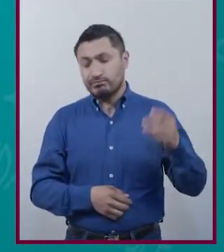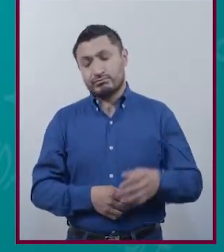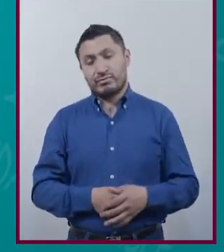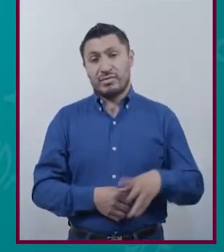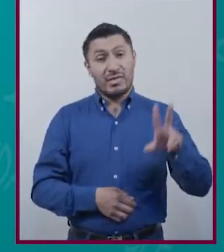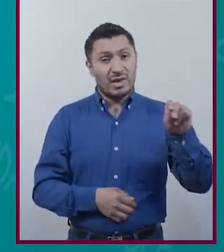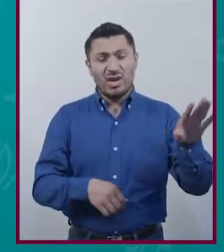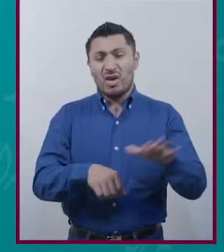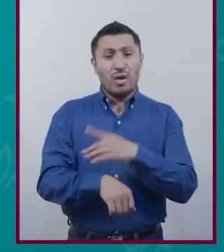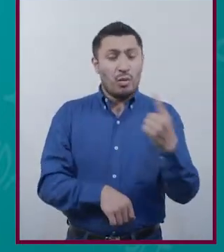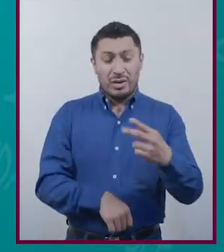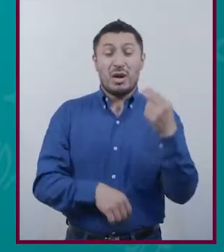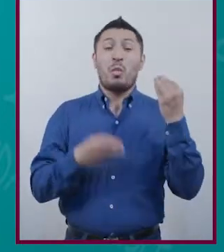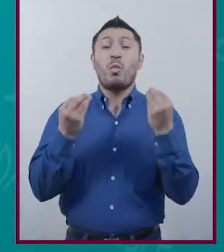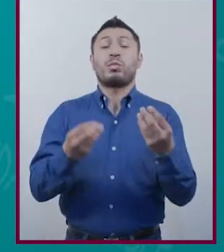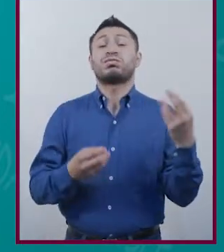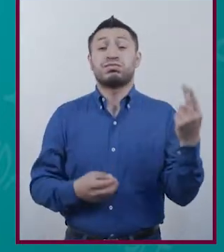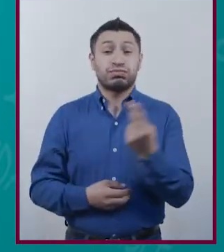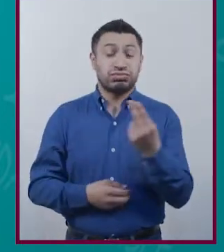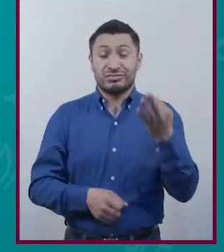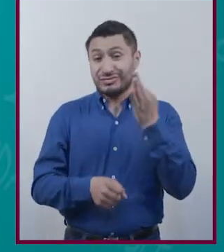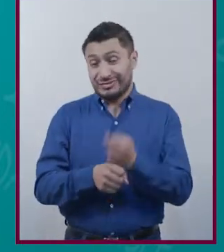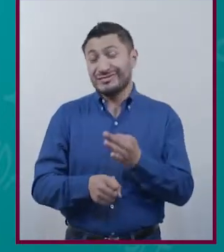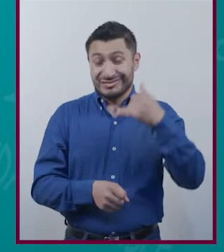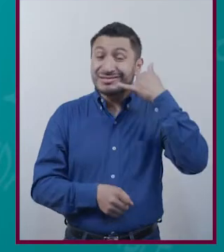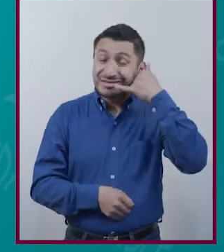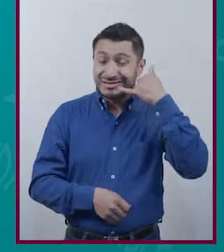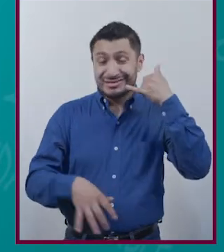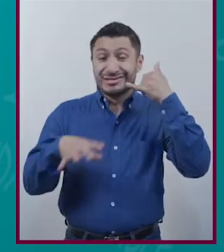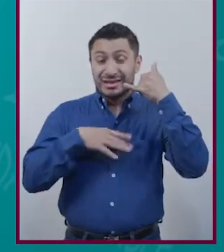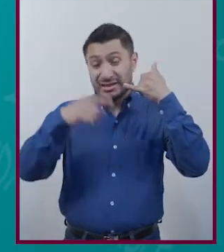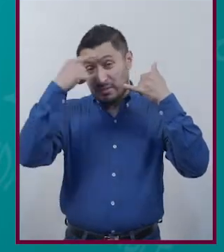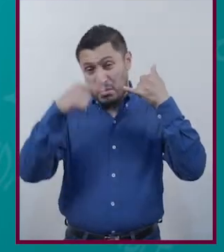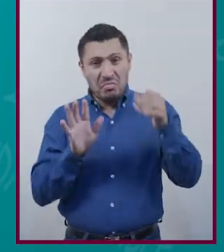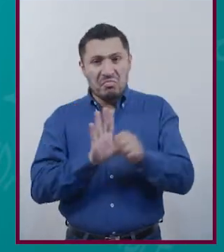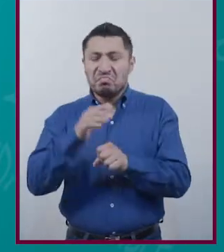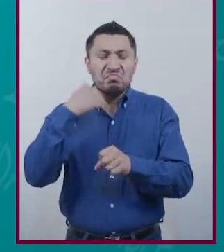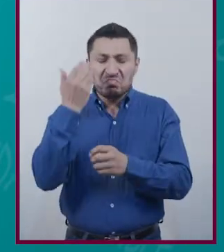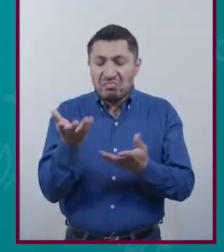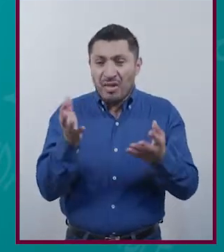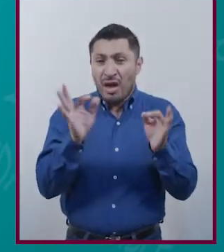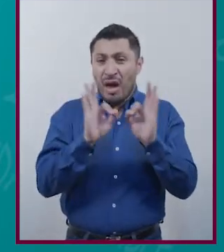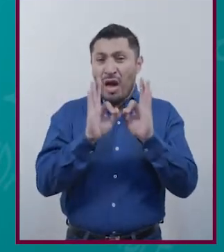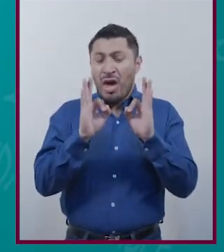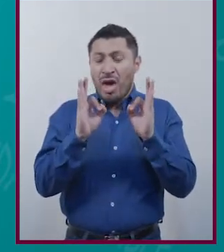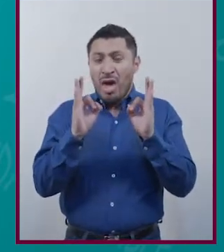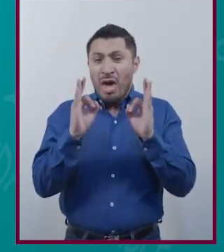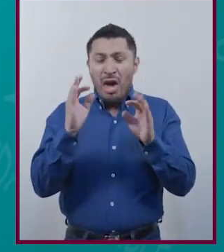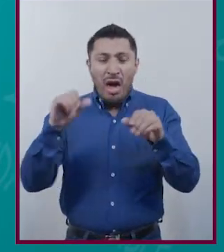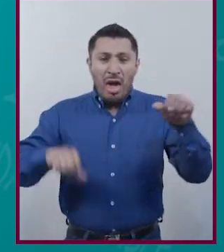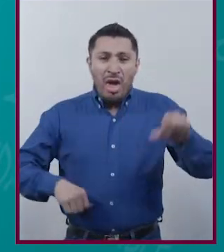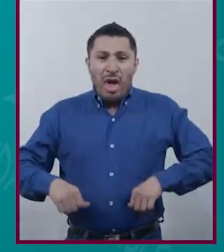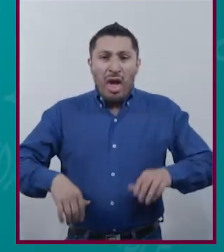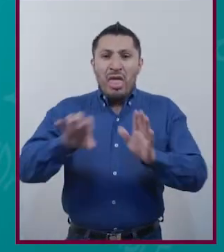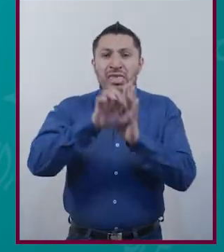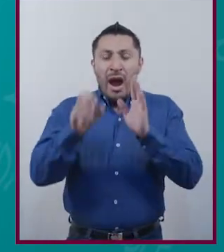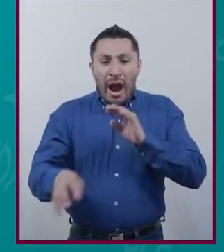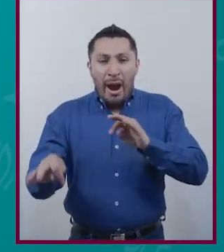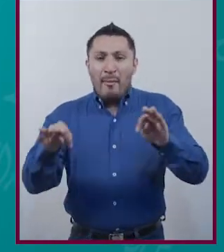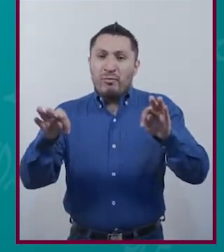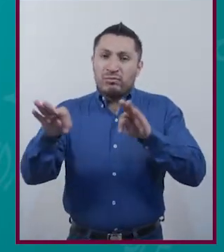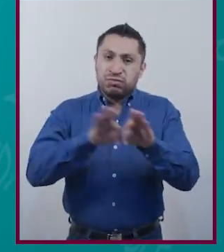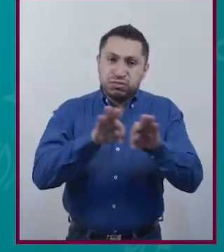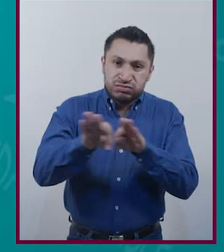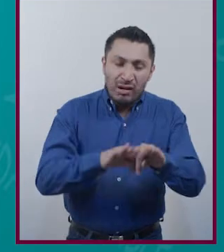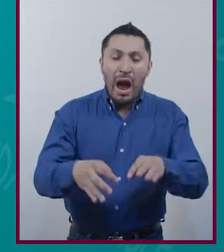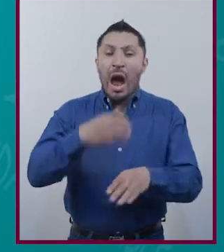No, porque es súper necesario ahorita tener un teléfono para cualquier tipo para el trabajo, para la escuela, para